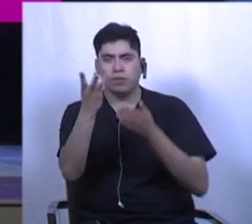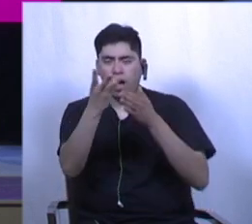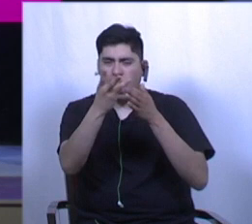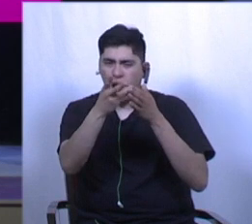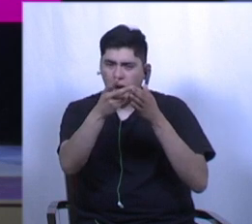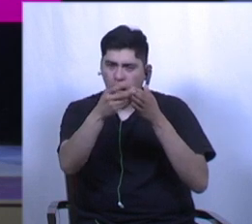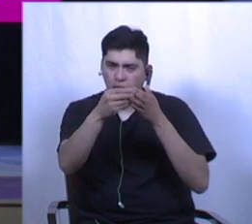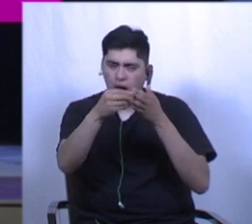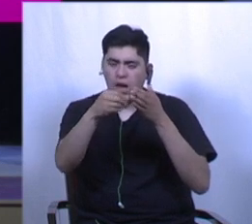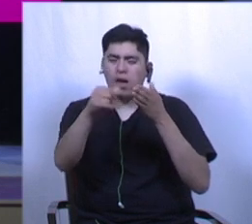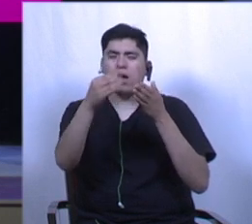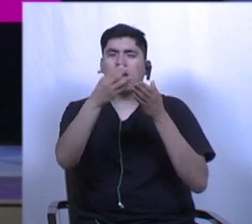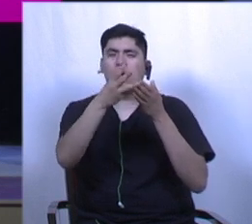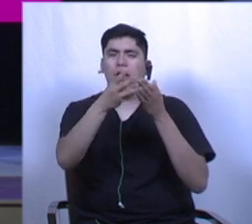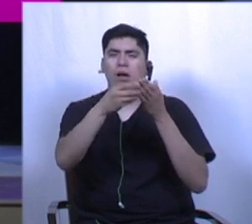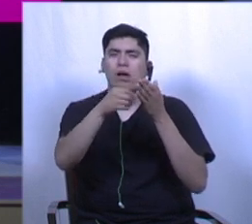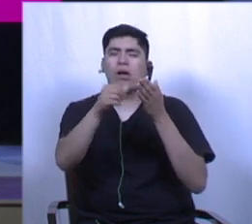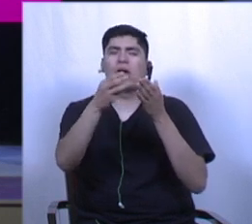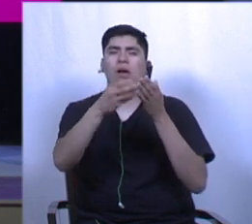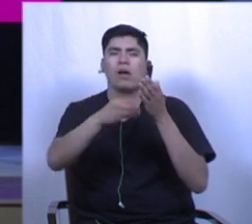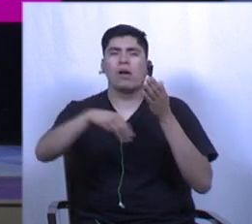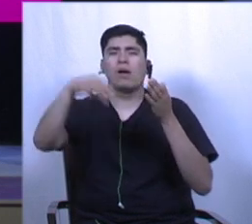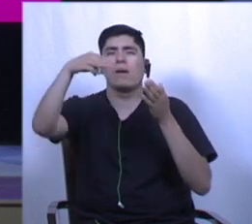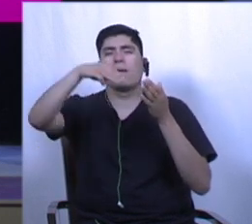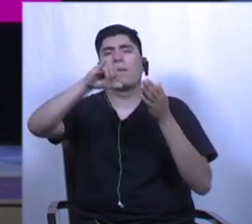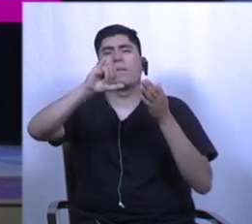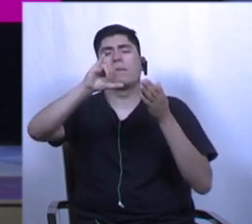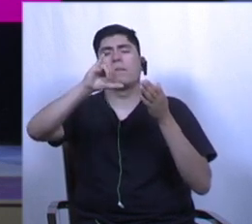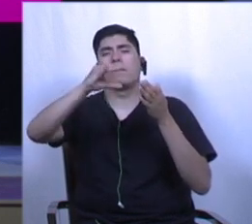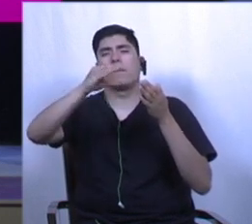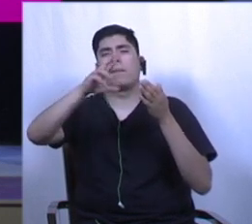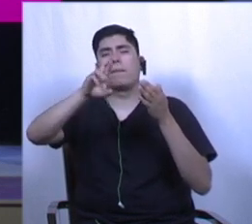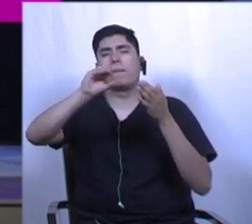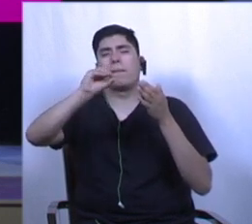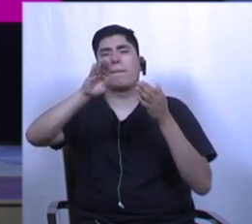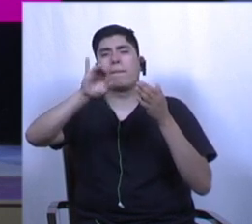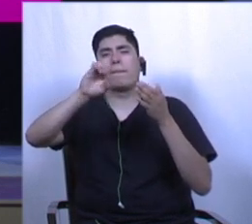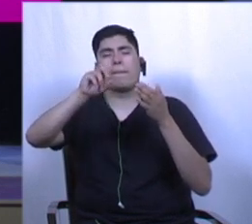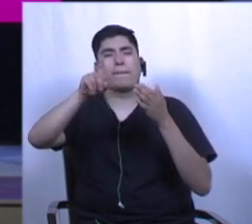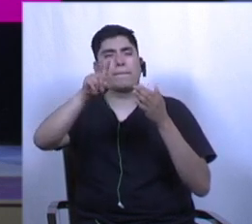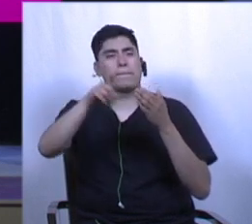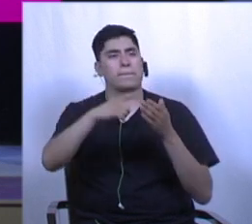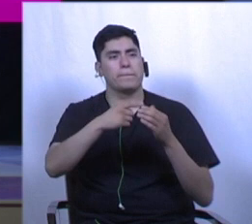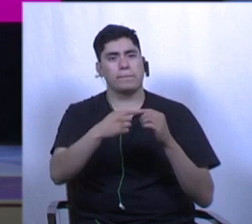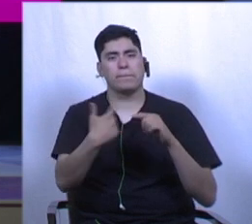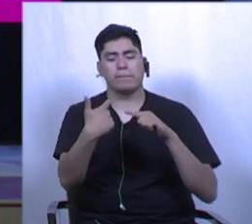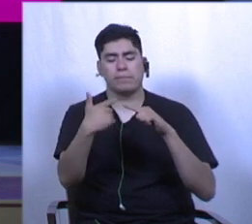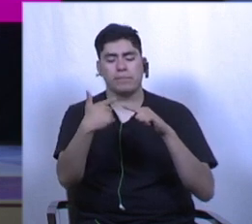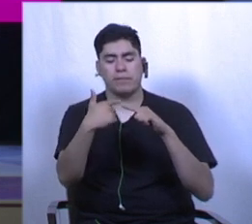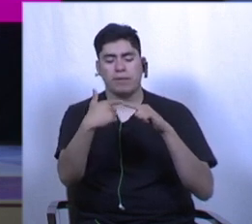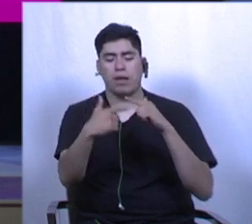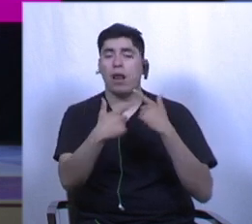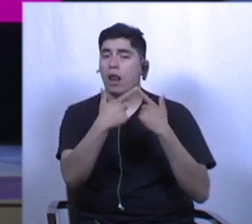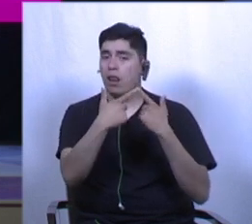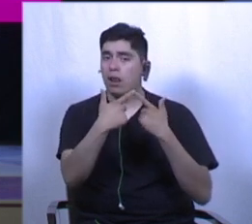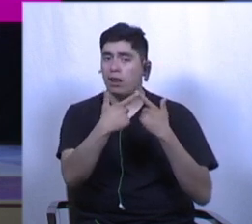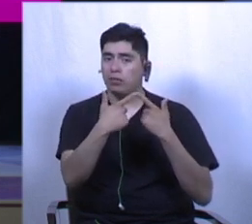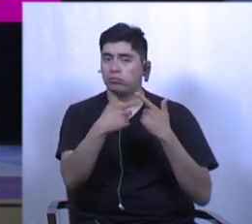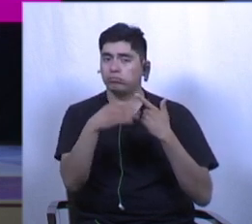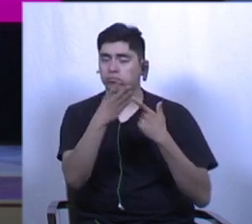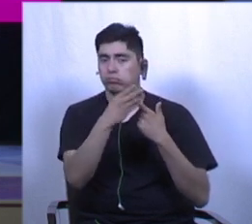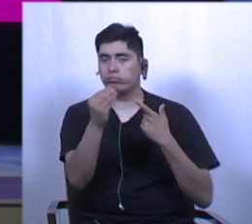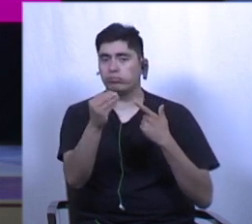dedos, y podemos ver que existen microbios por debajo de las uñas de los niños, y se